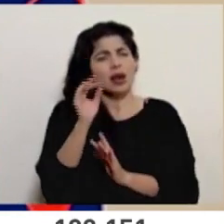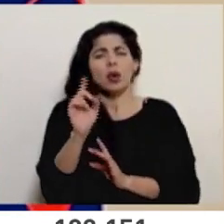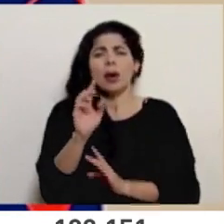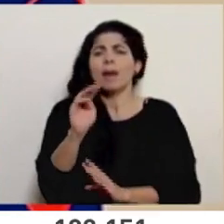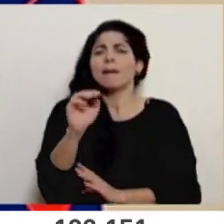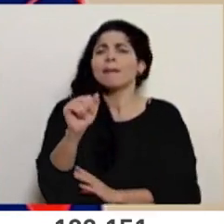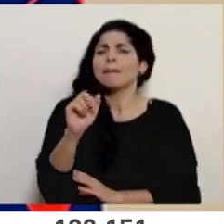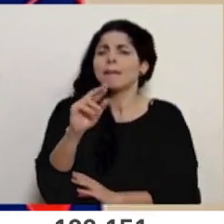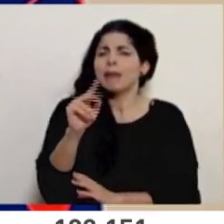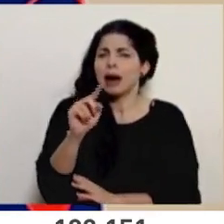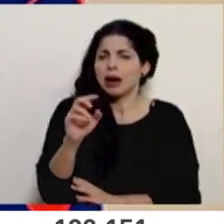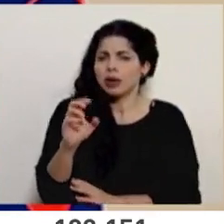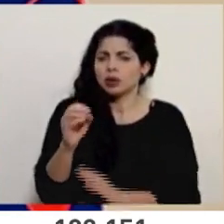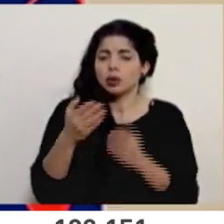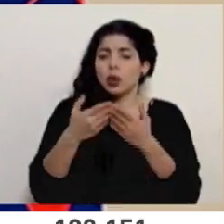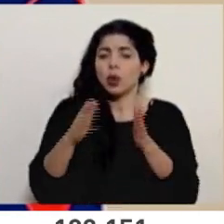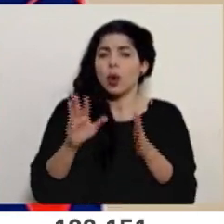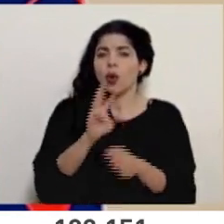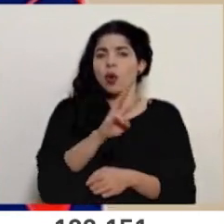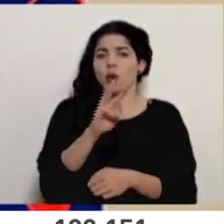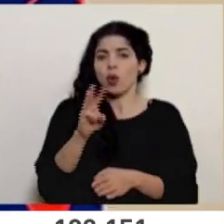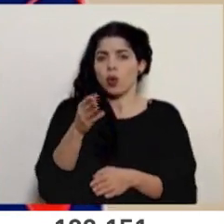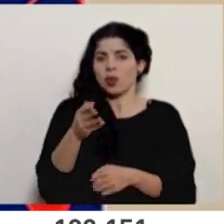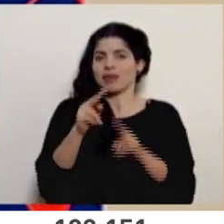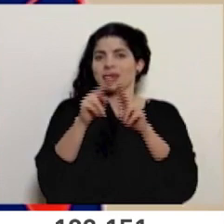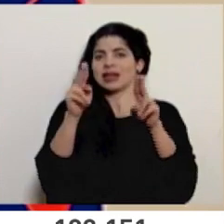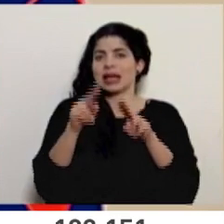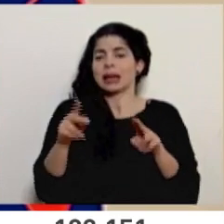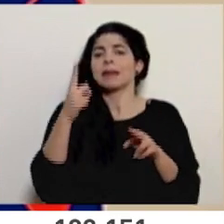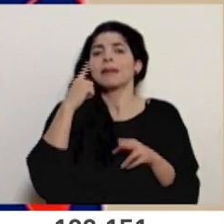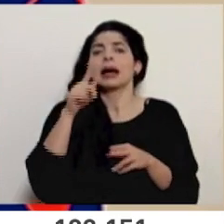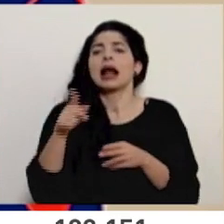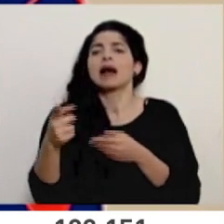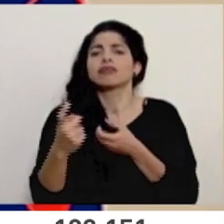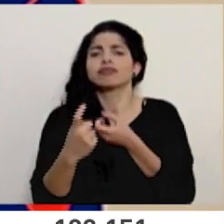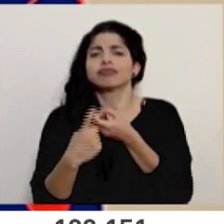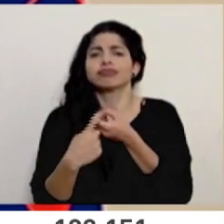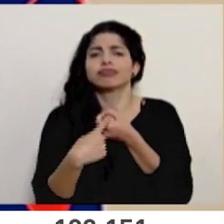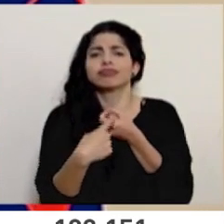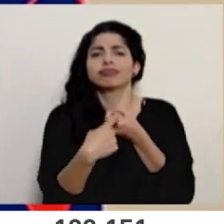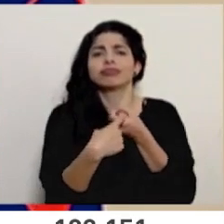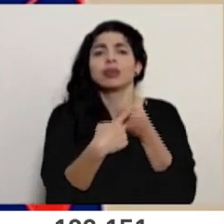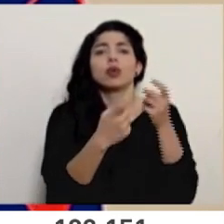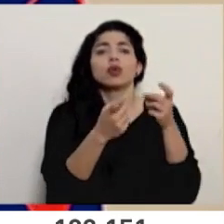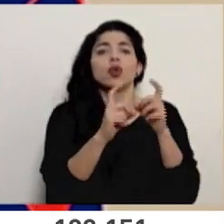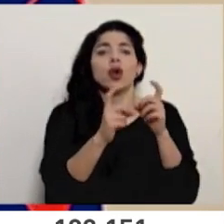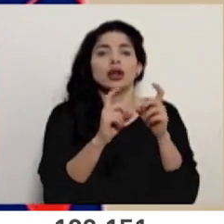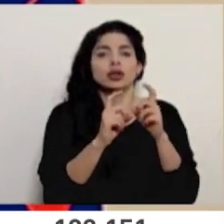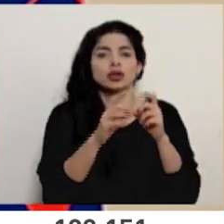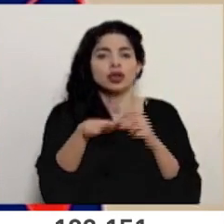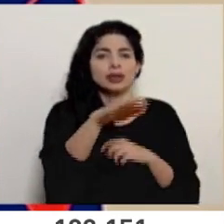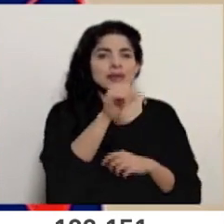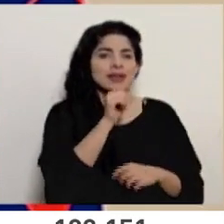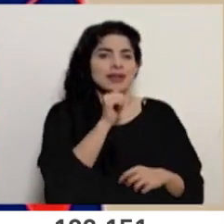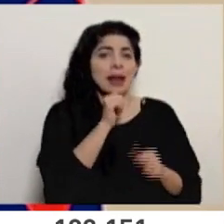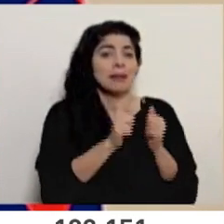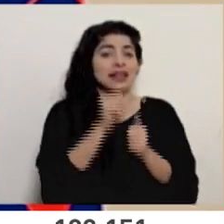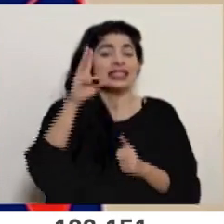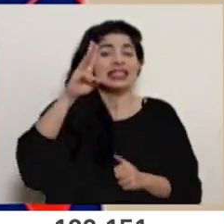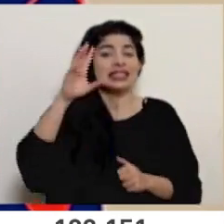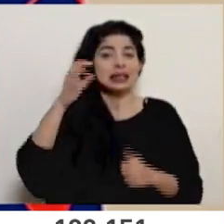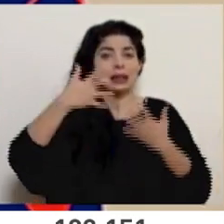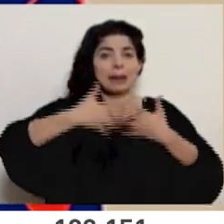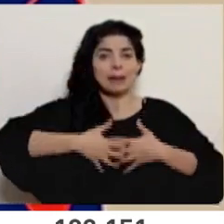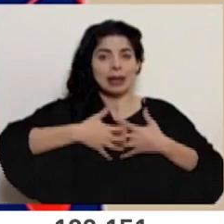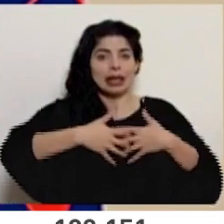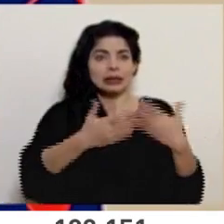marzo, habilitamos una plataforma en línea para el registro de donaciones del sector privado. Más de 600